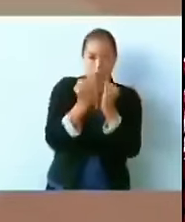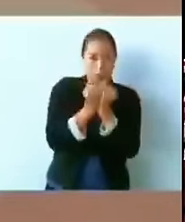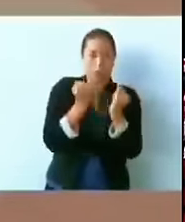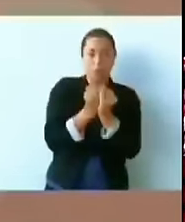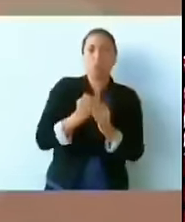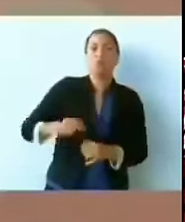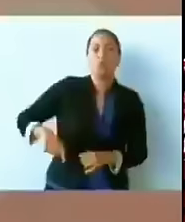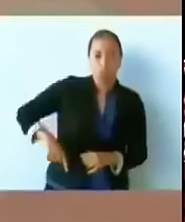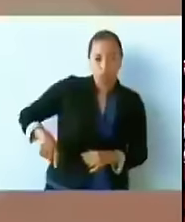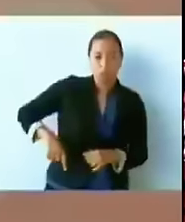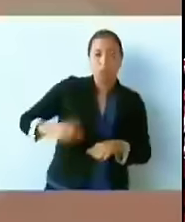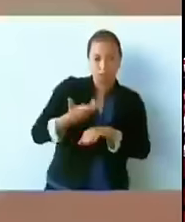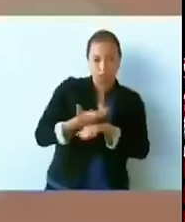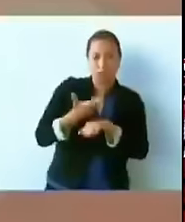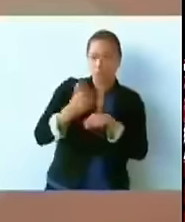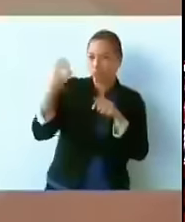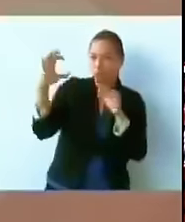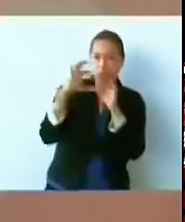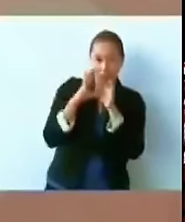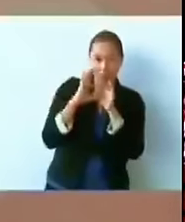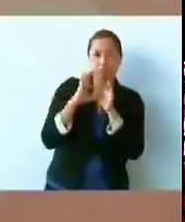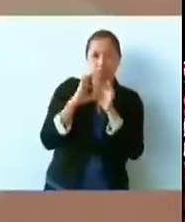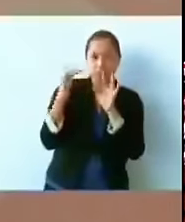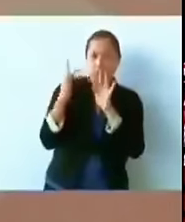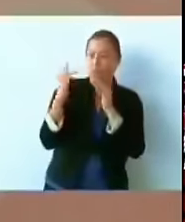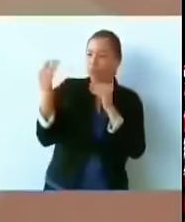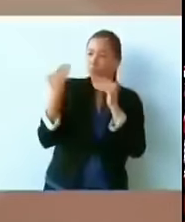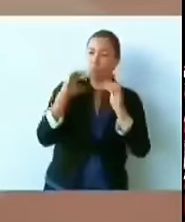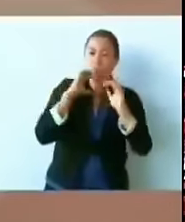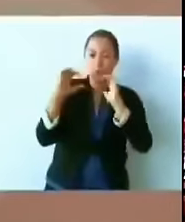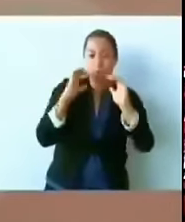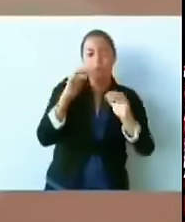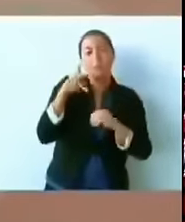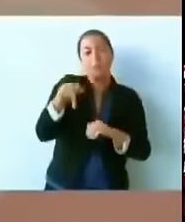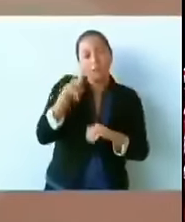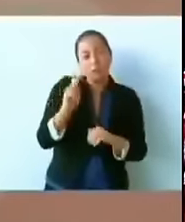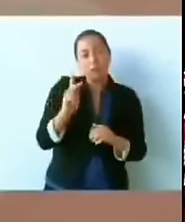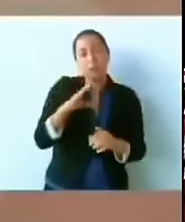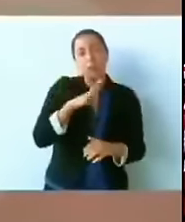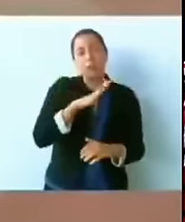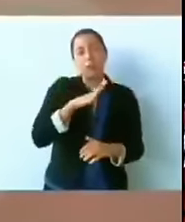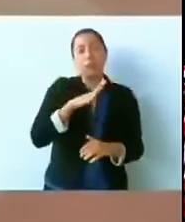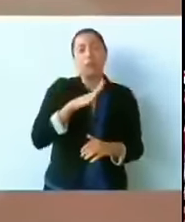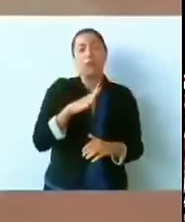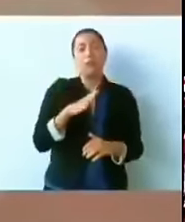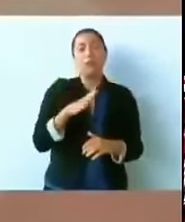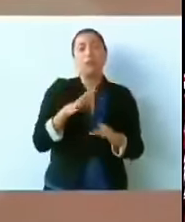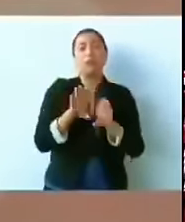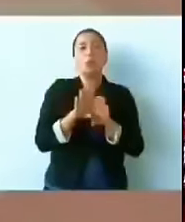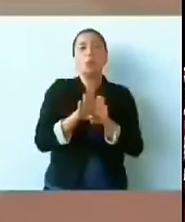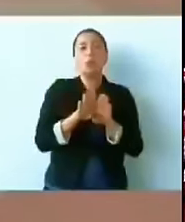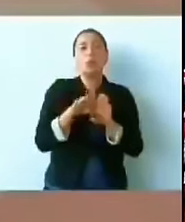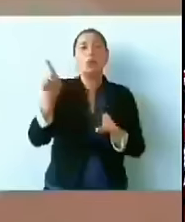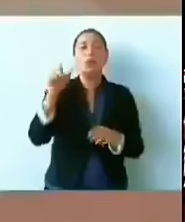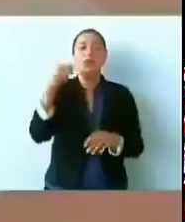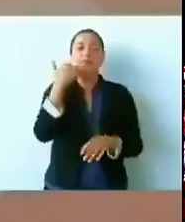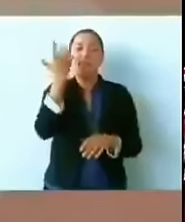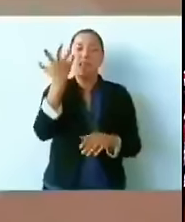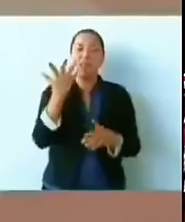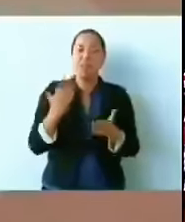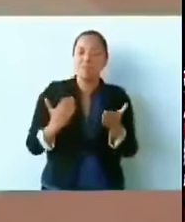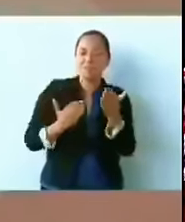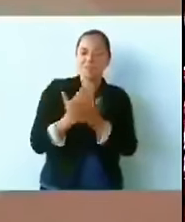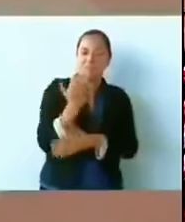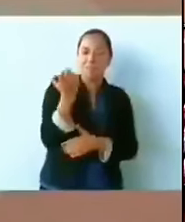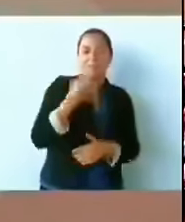Estados Unidos, pero hay esa tentación de querer mandar